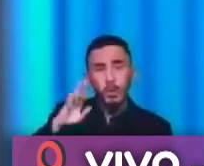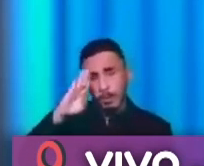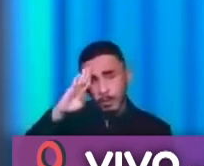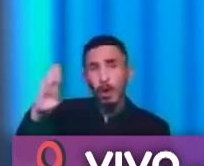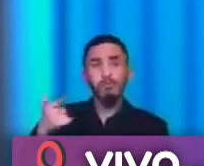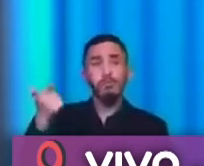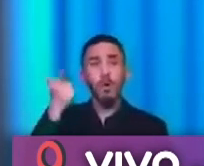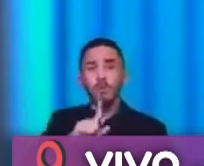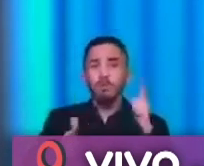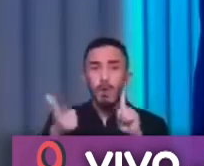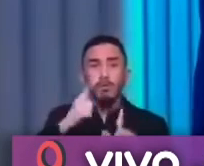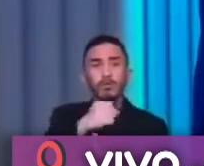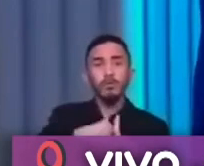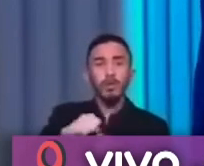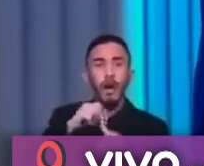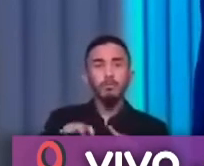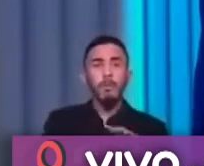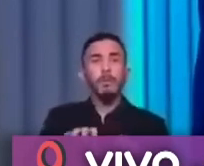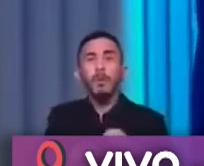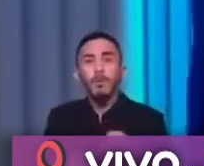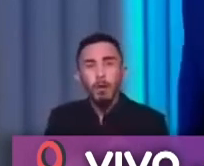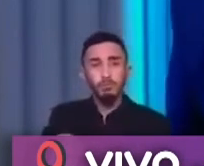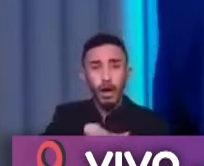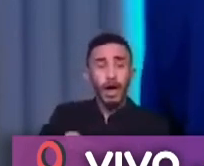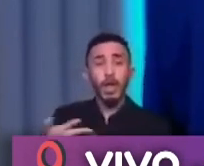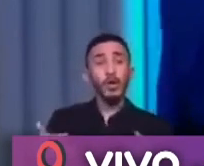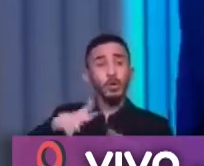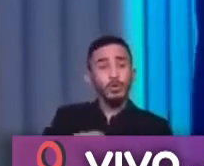las aguas muy turbulentas que está atravesando Brasil por estos días.